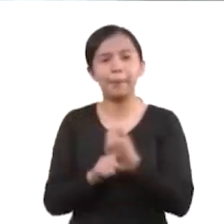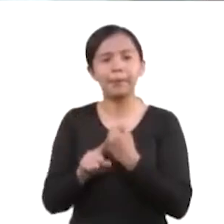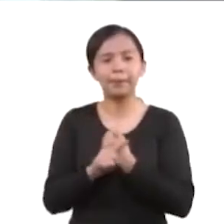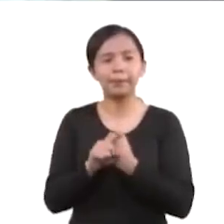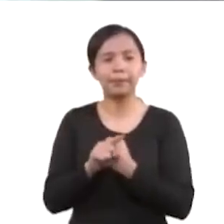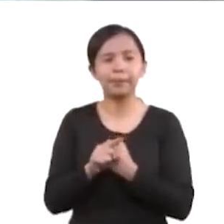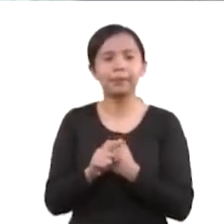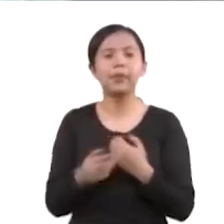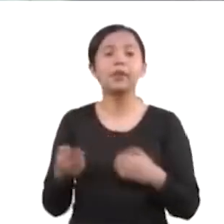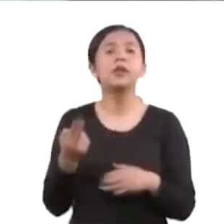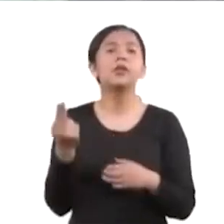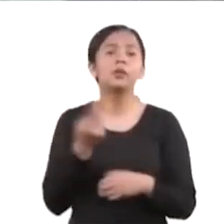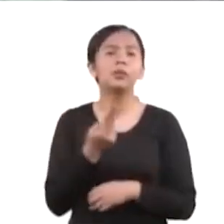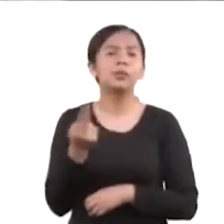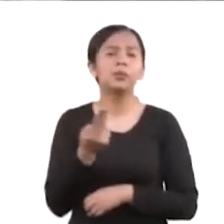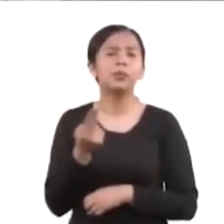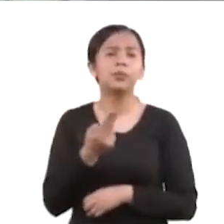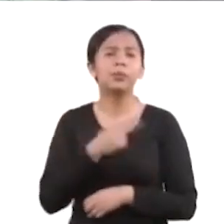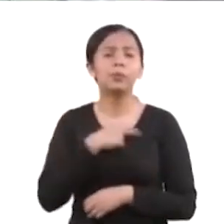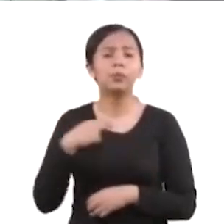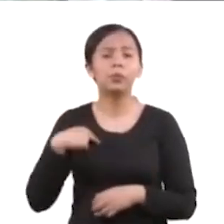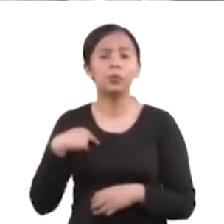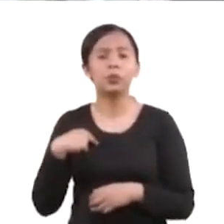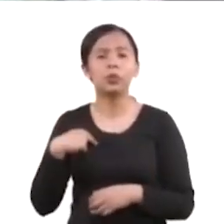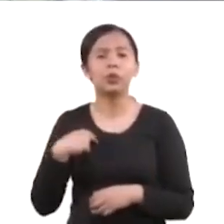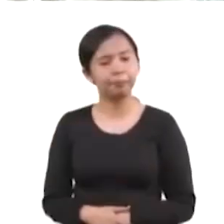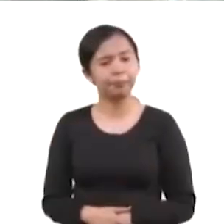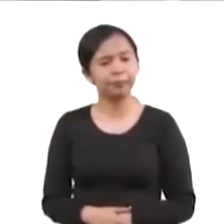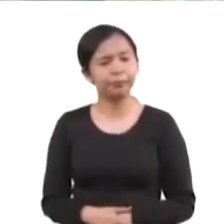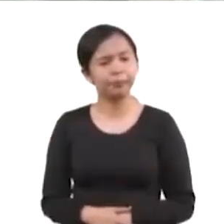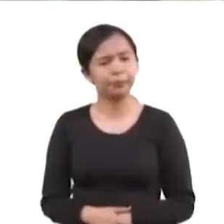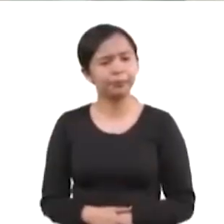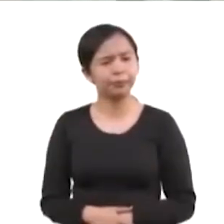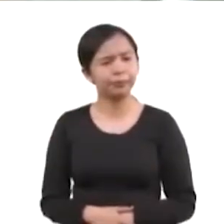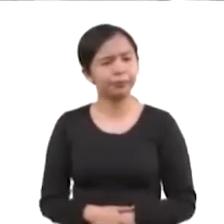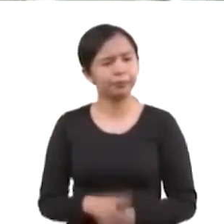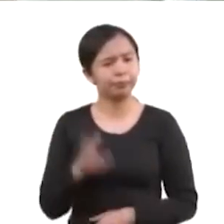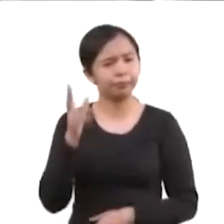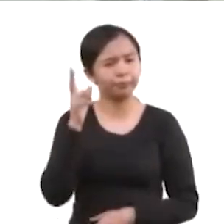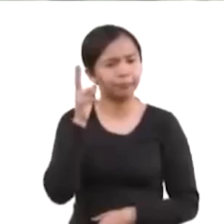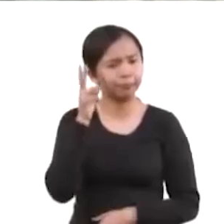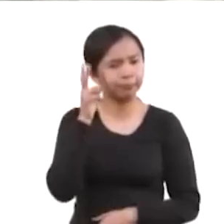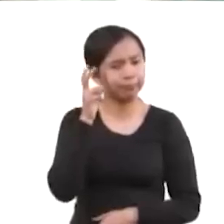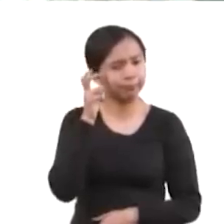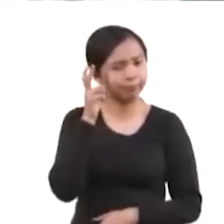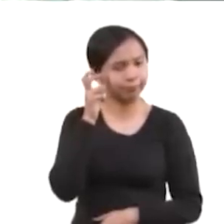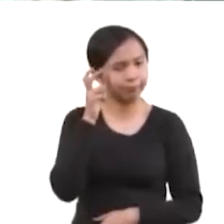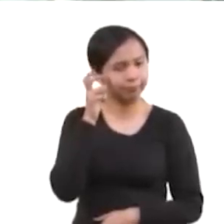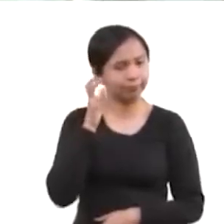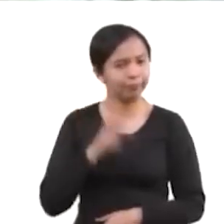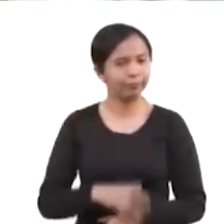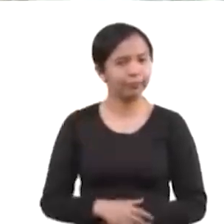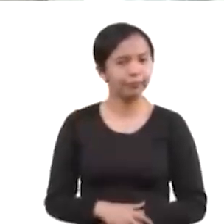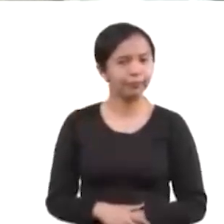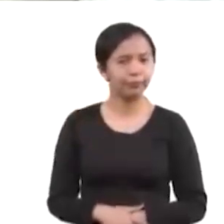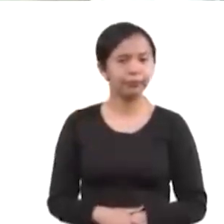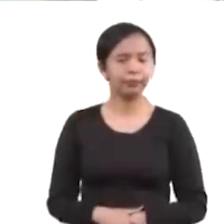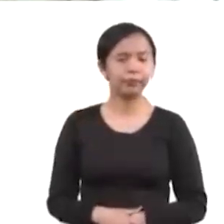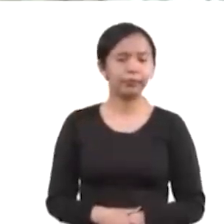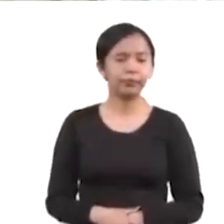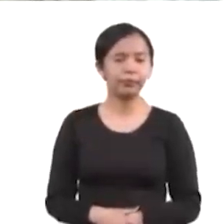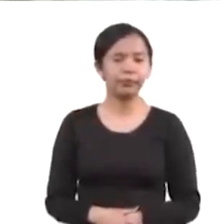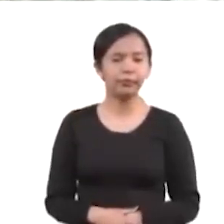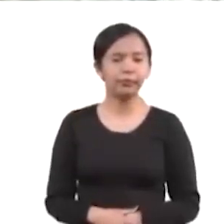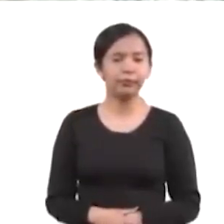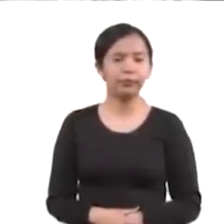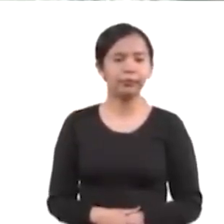edificio terminal, el patio hotel y el estacionamiento, cuya inversión es de 400 millones de pesos para la cimentación y 70 millones de pesos